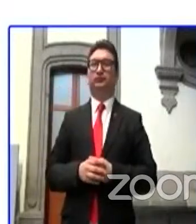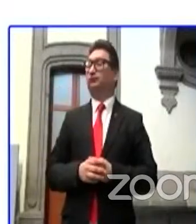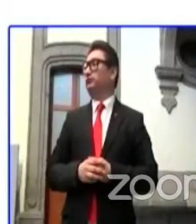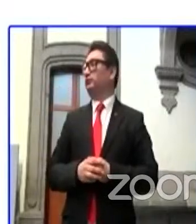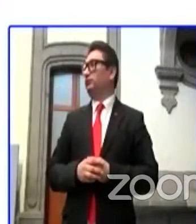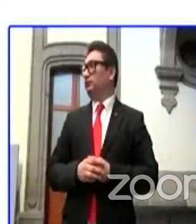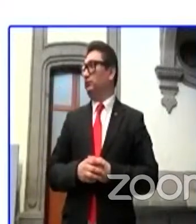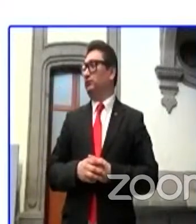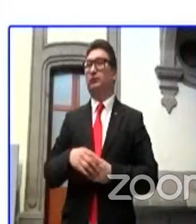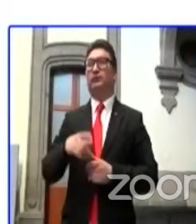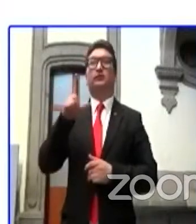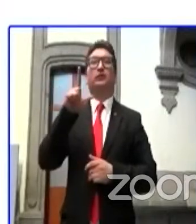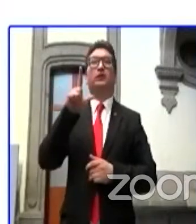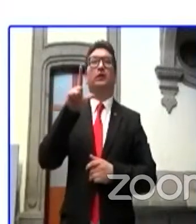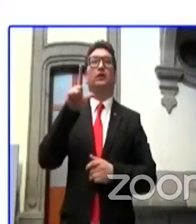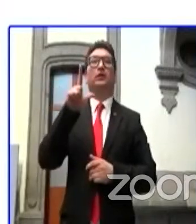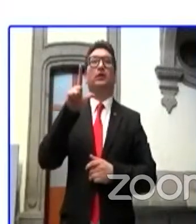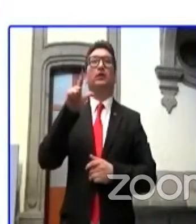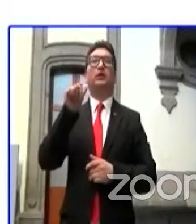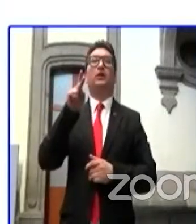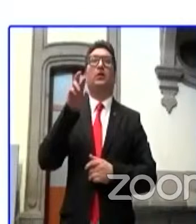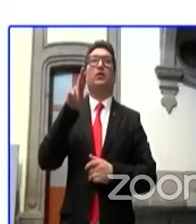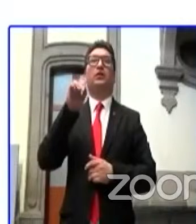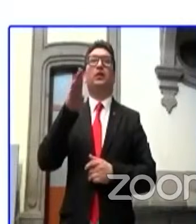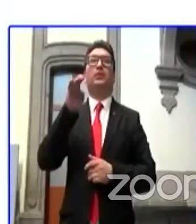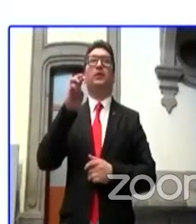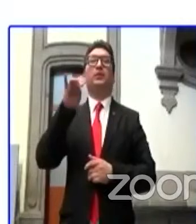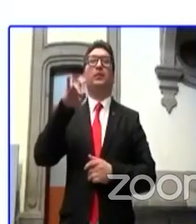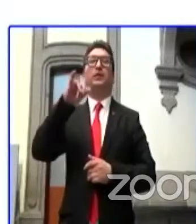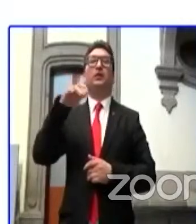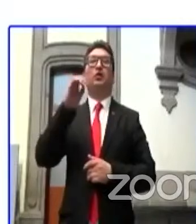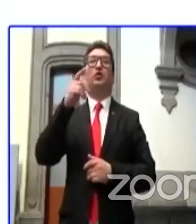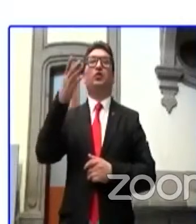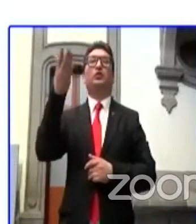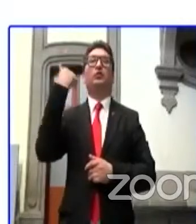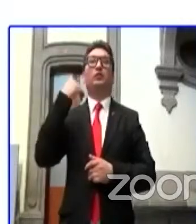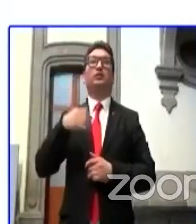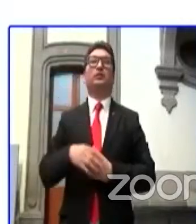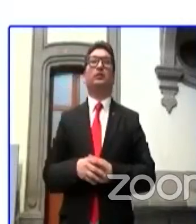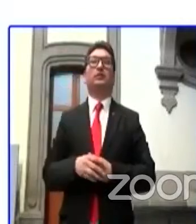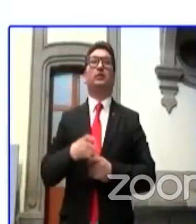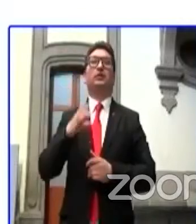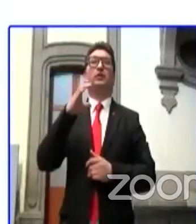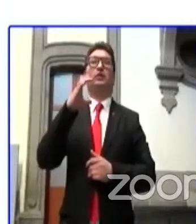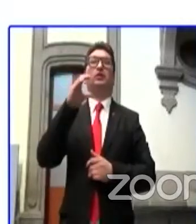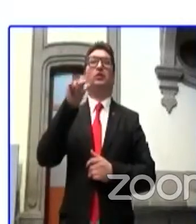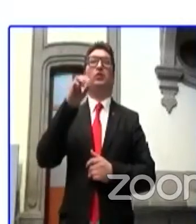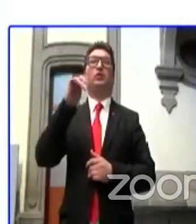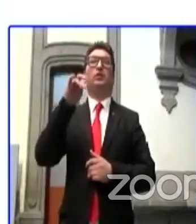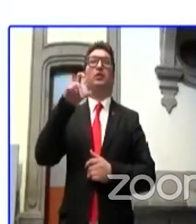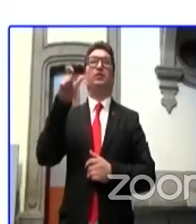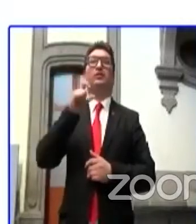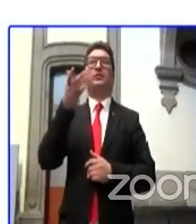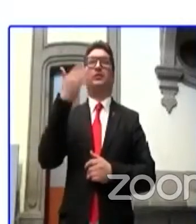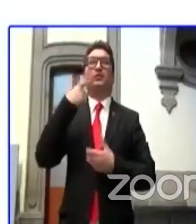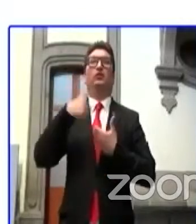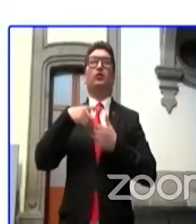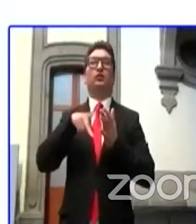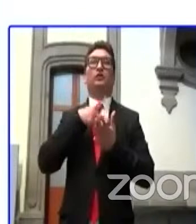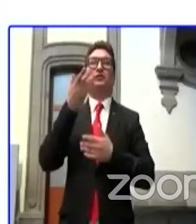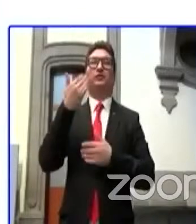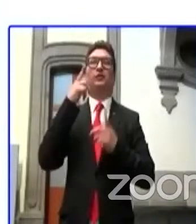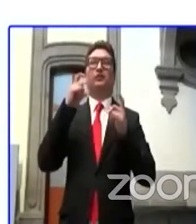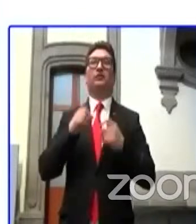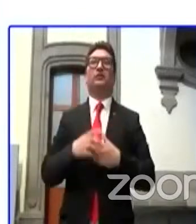Laura Bermejo, porfa. Laura. Es una manera de presionarte para que vuelvas a la Juárez. Está ignorada. A Paco está. No, me está